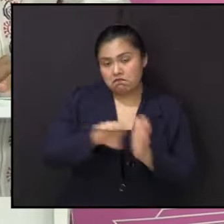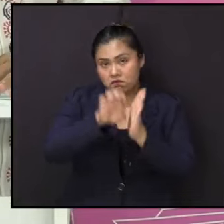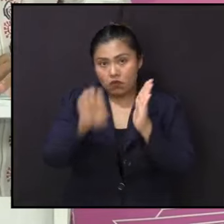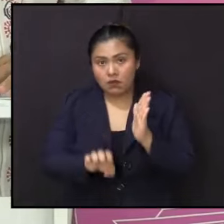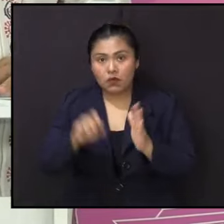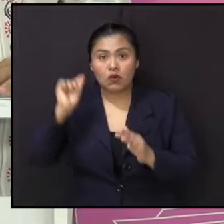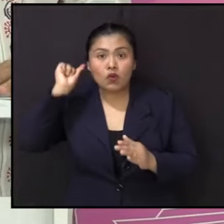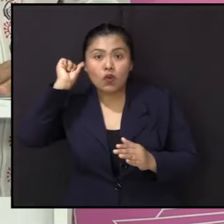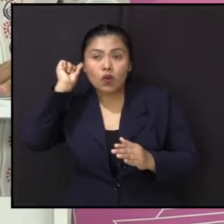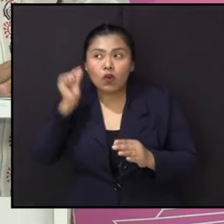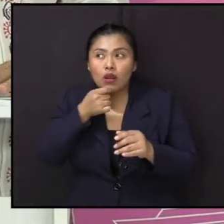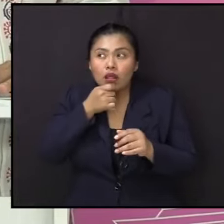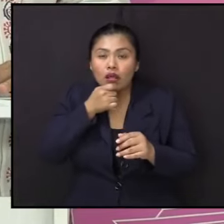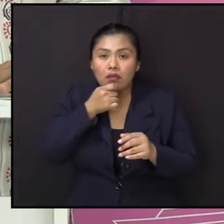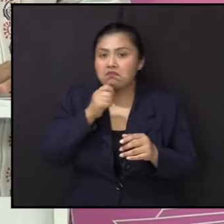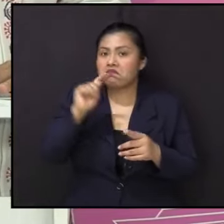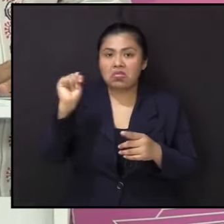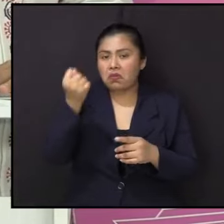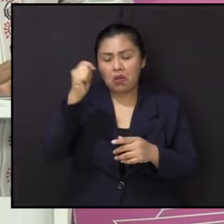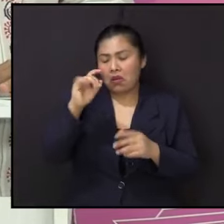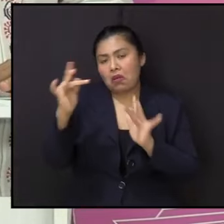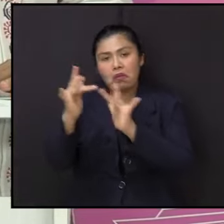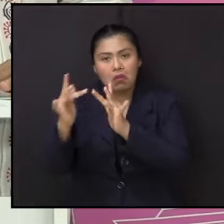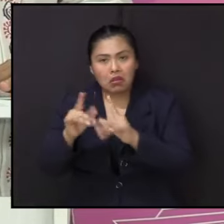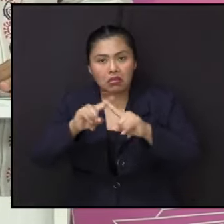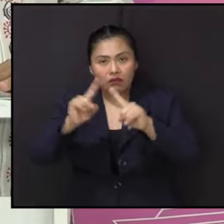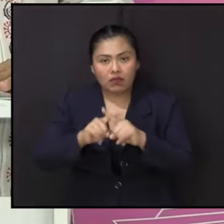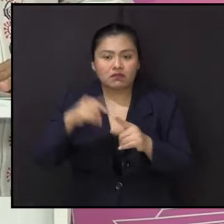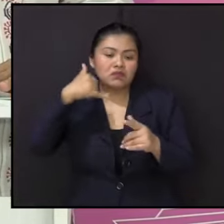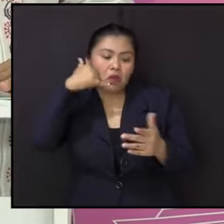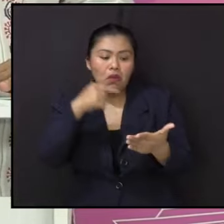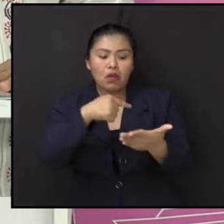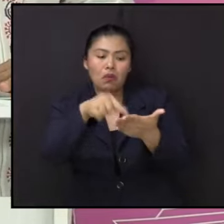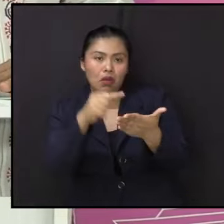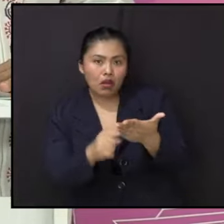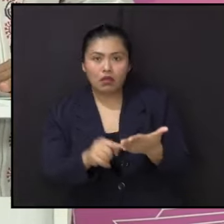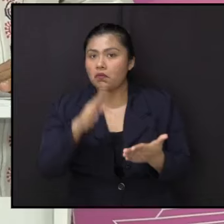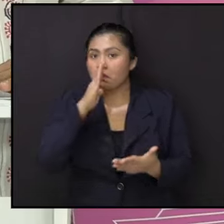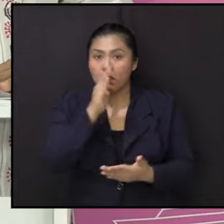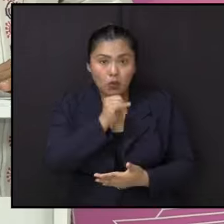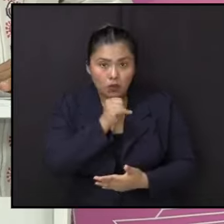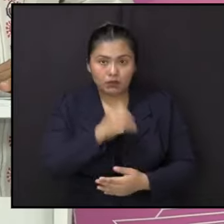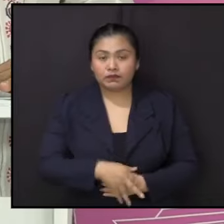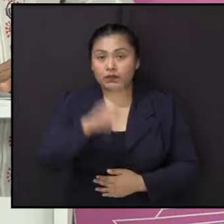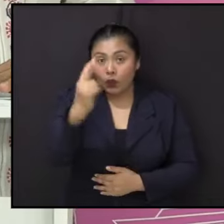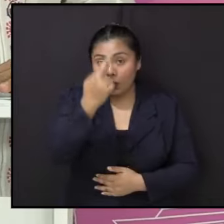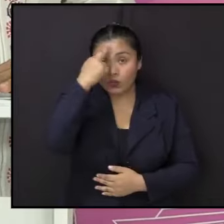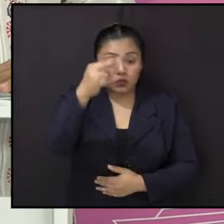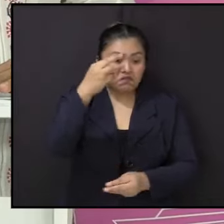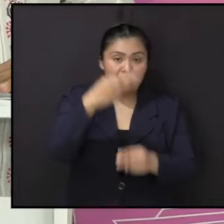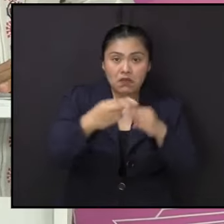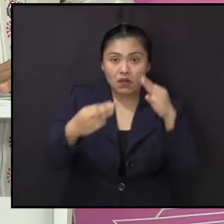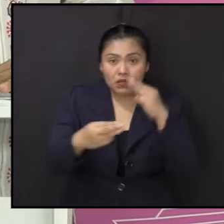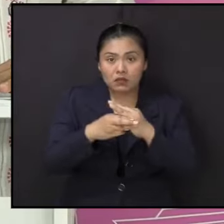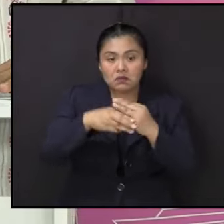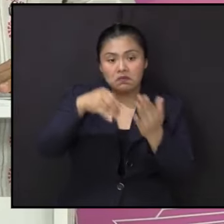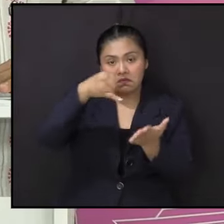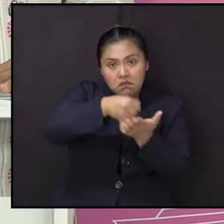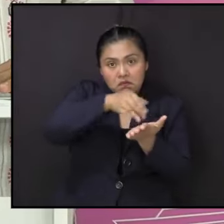apuntadores, aparatos electrónicos, celulares o tablets. Únicamente podrán utilizar material de apoyo impreso, mismos que